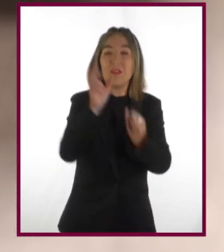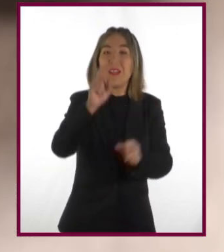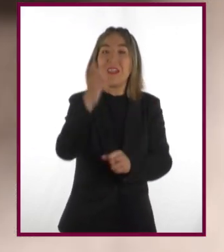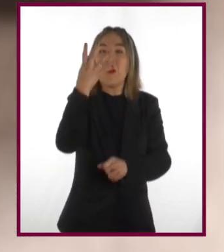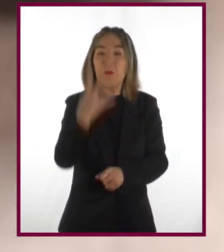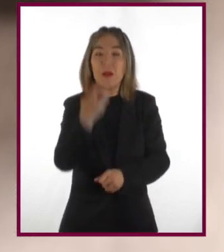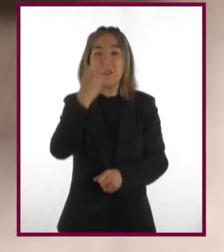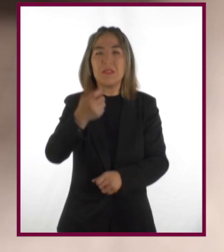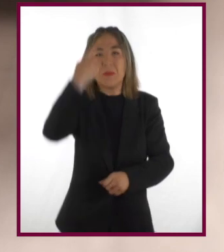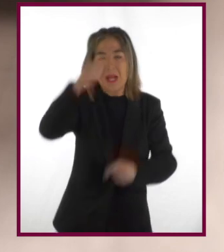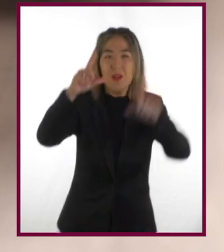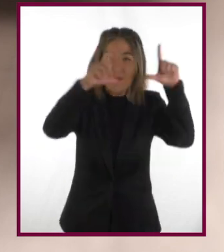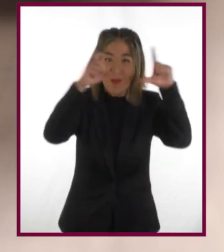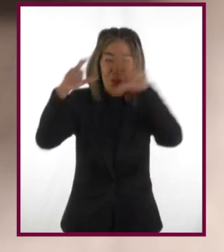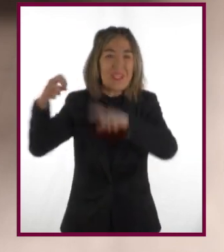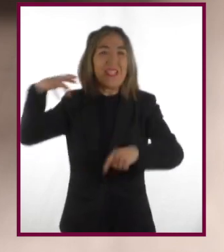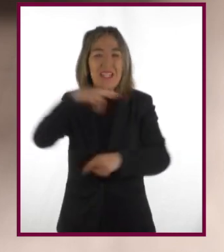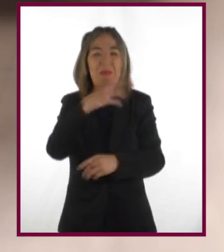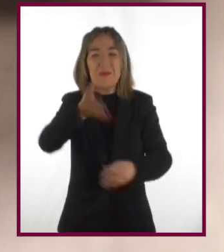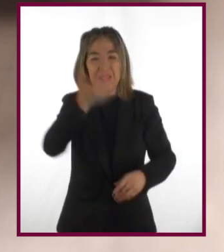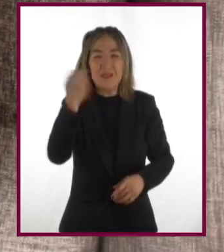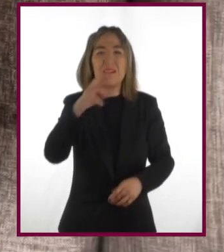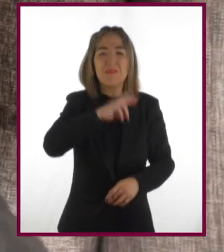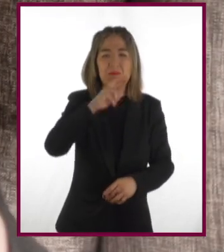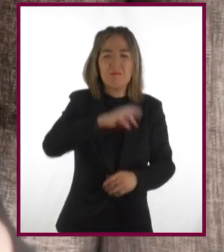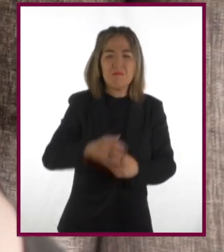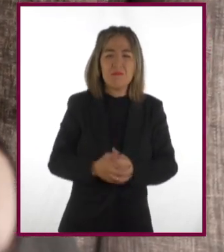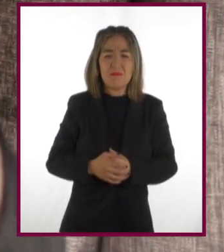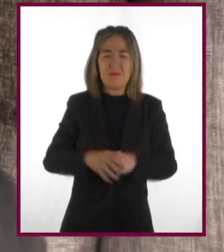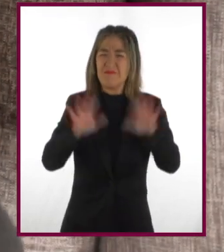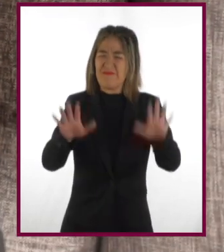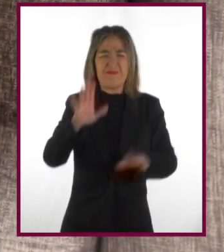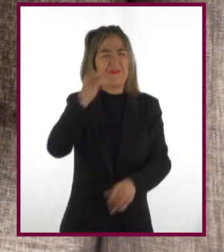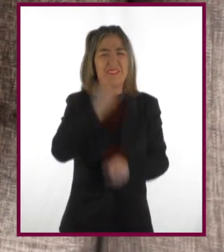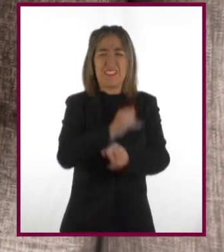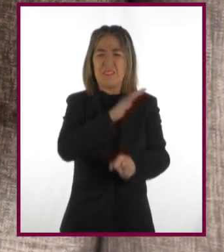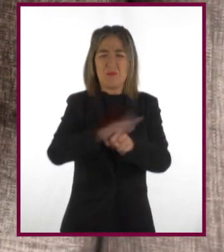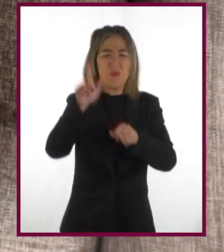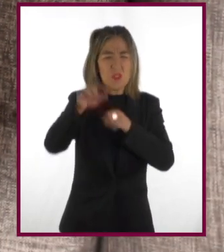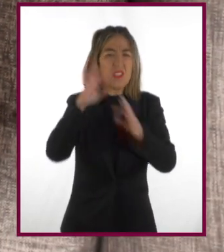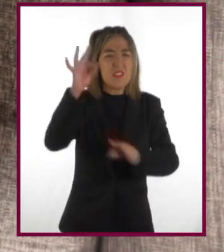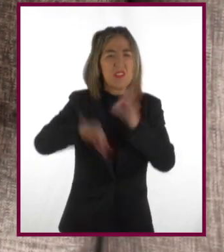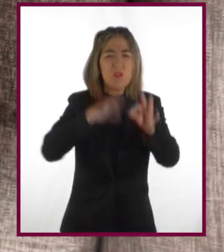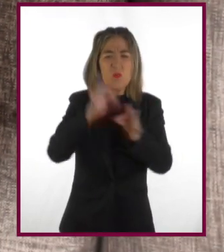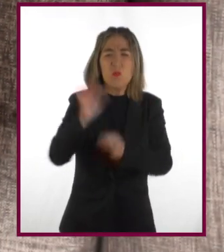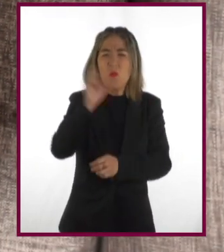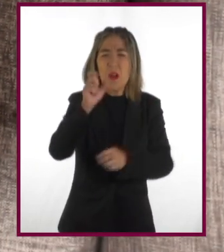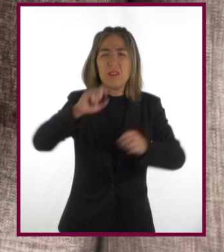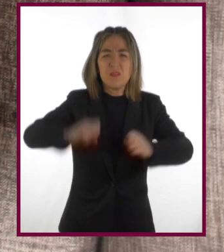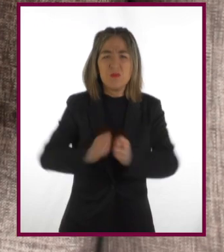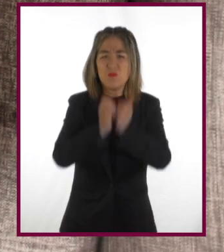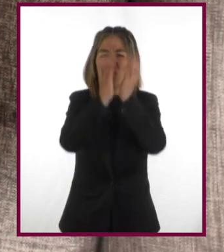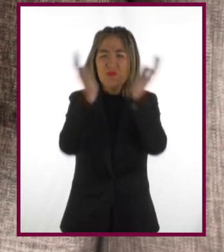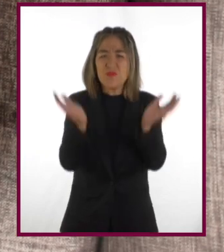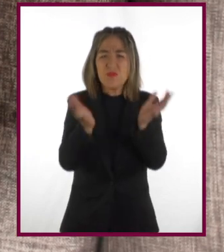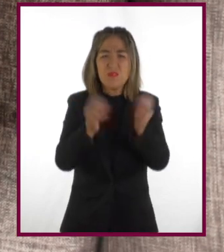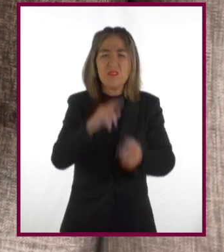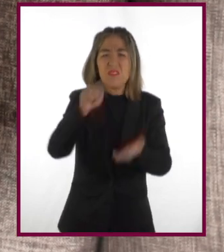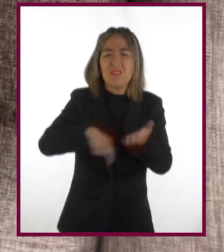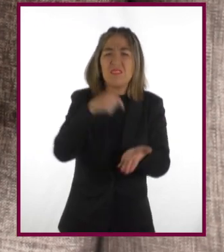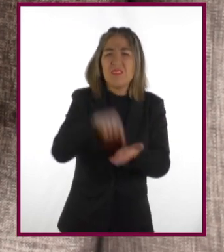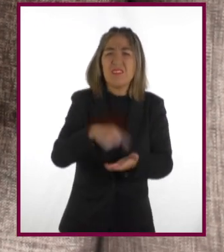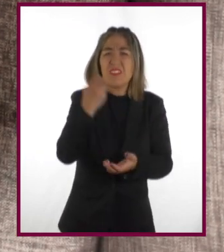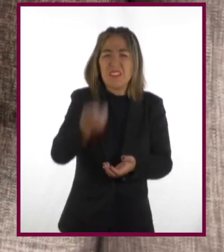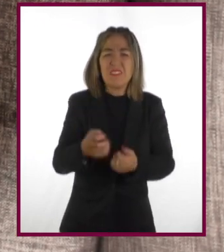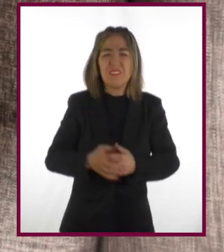un tiempo espléndido para las fotos. Apúrale, ándale. Pero, a ver, Ernie, es imposible saber con esa exactitud cuándo va a pasar la lava por un punto